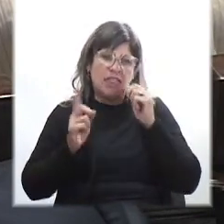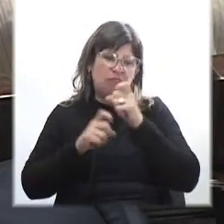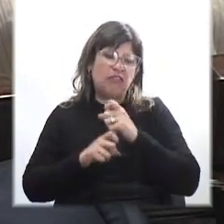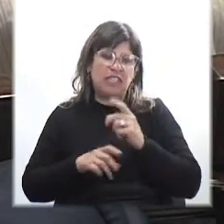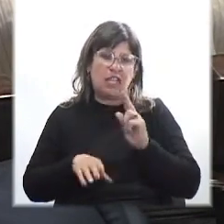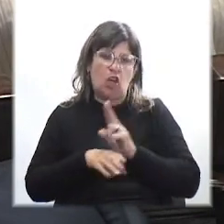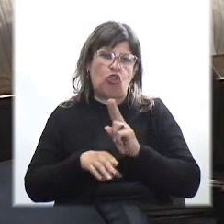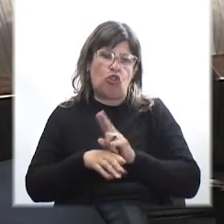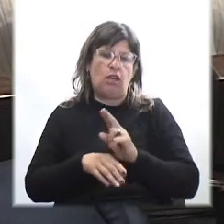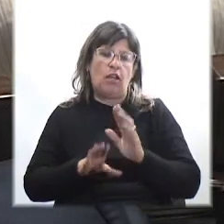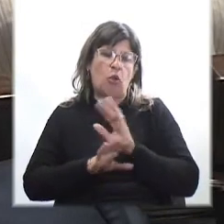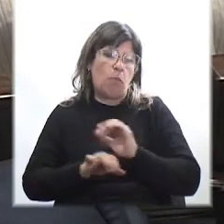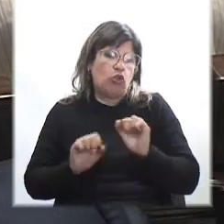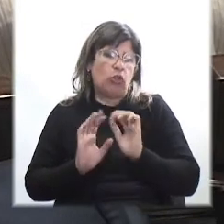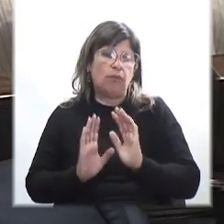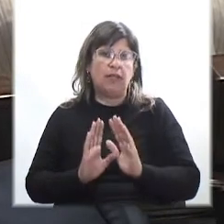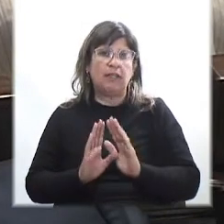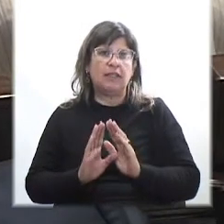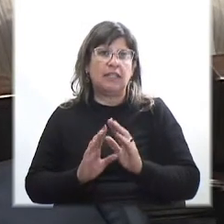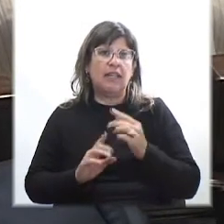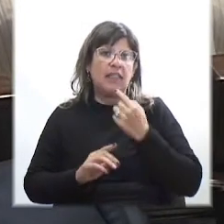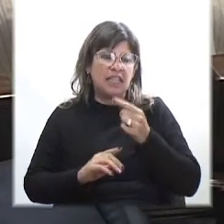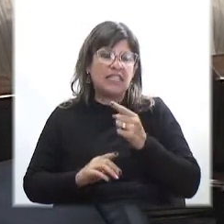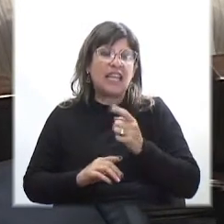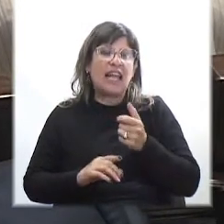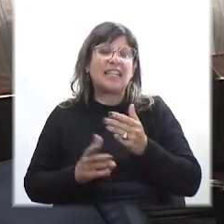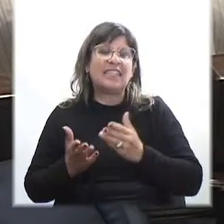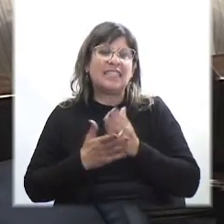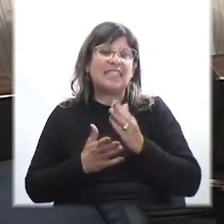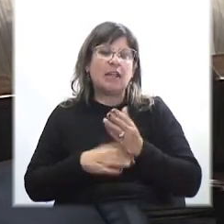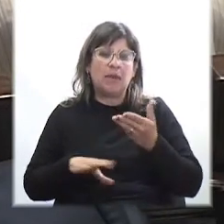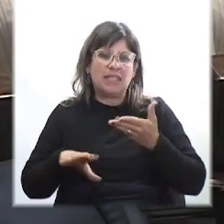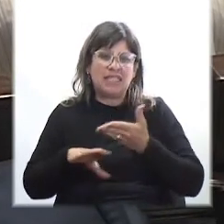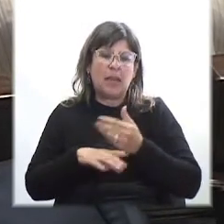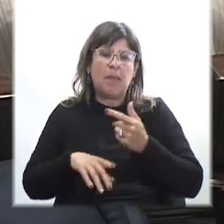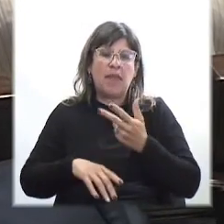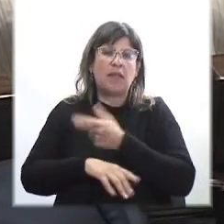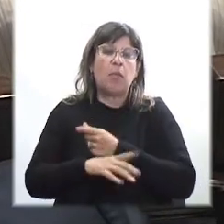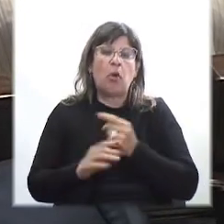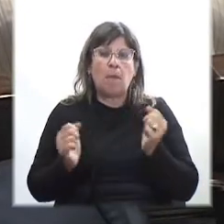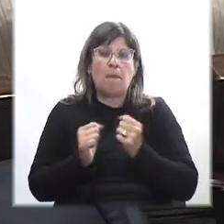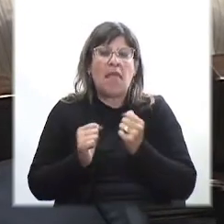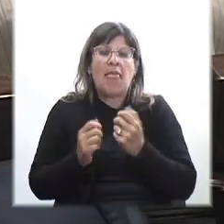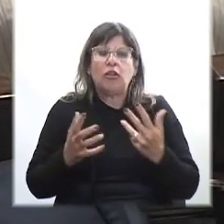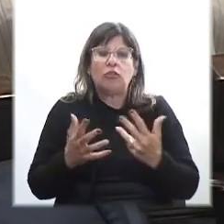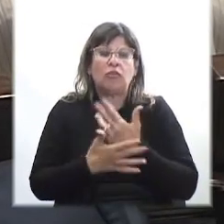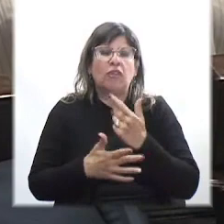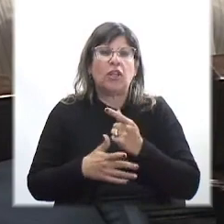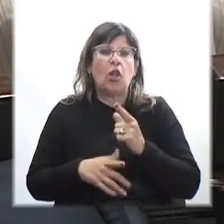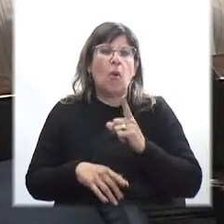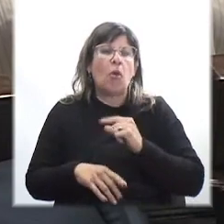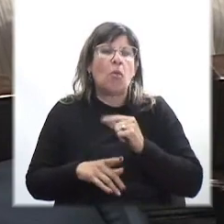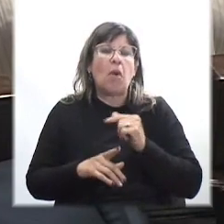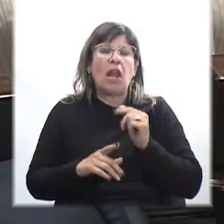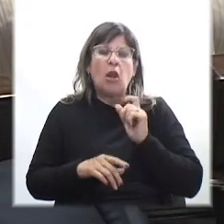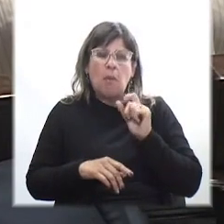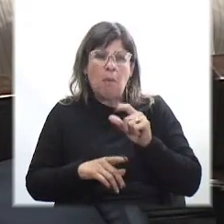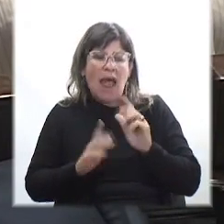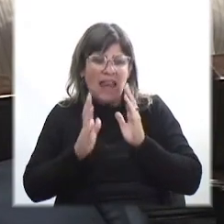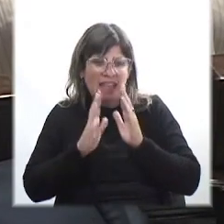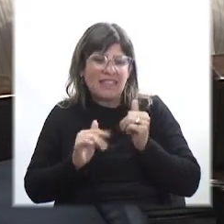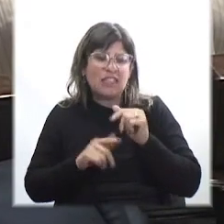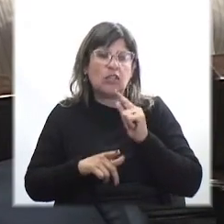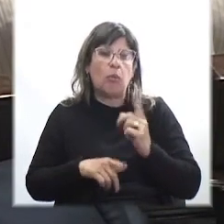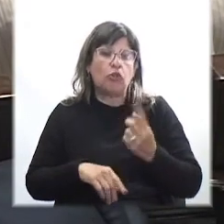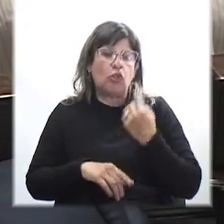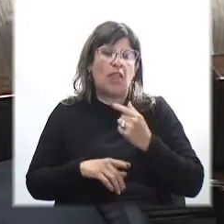controlar. Coinciden que casi siempre se pide la eutanasia por miedo al sufrimiento, por dolor mal atendido, por soledad y